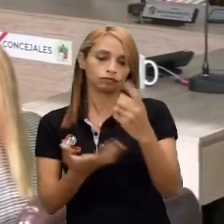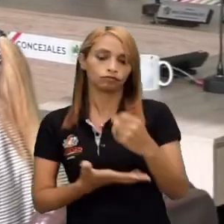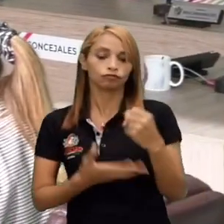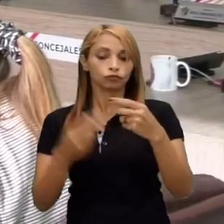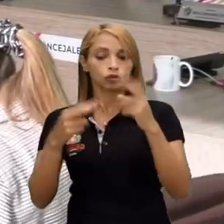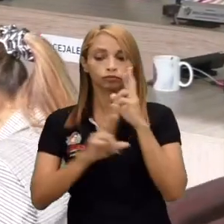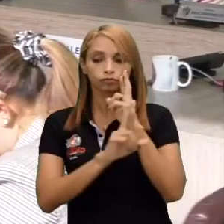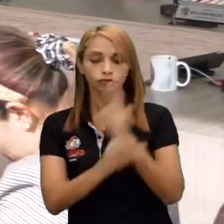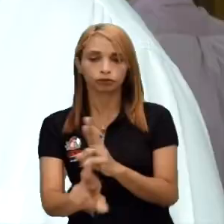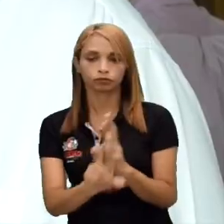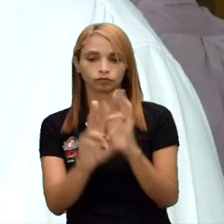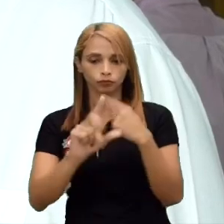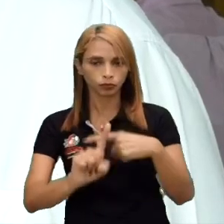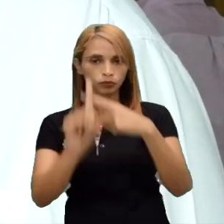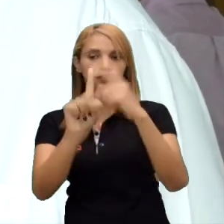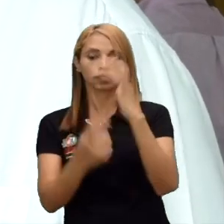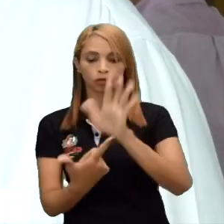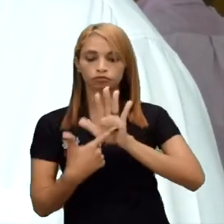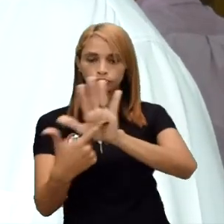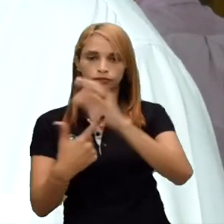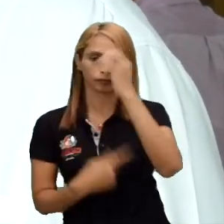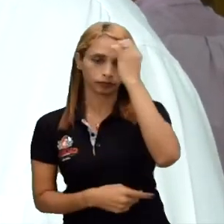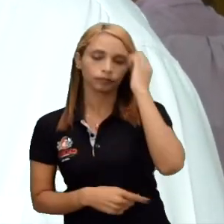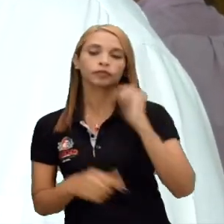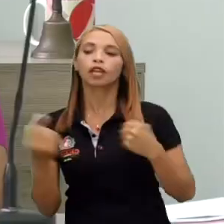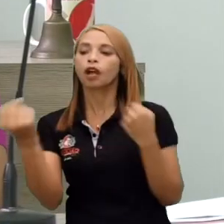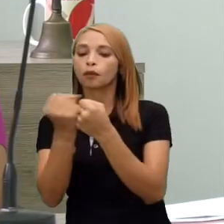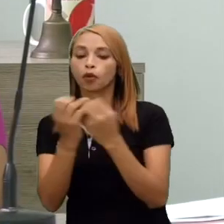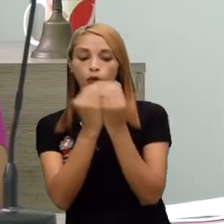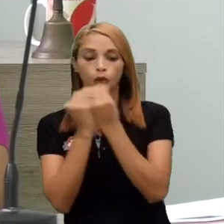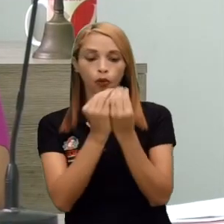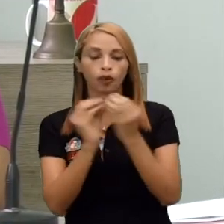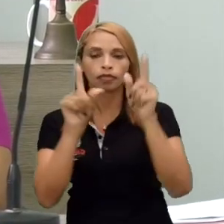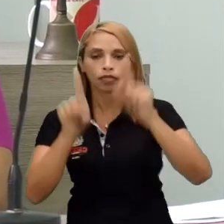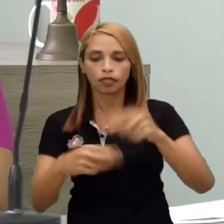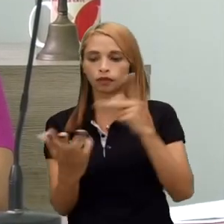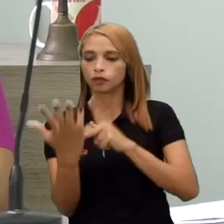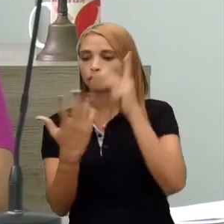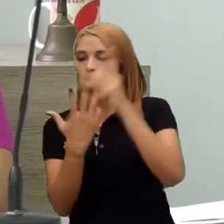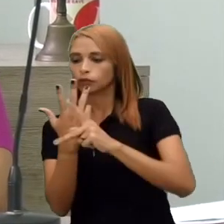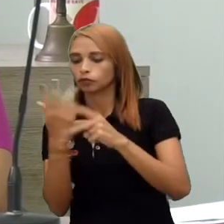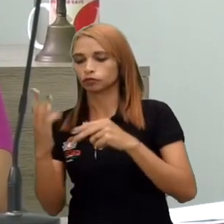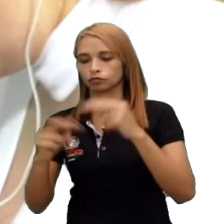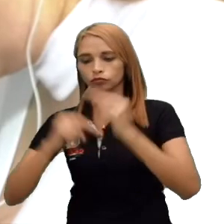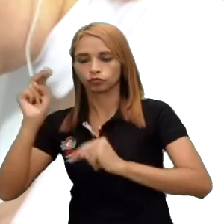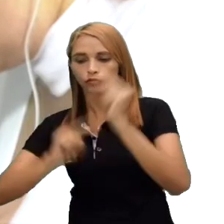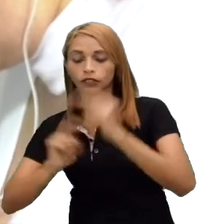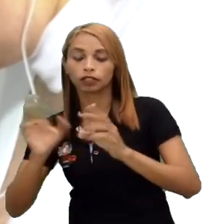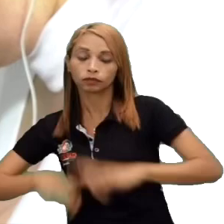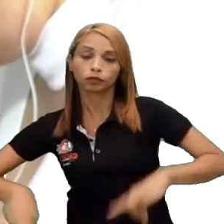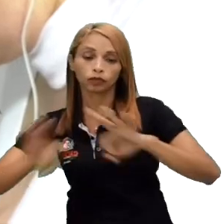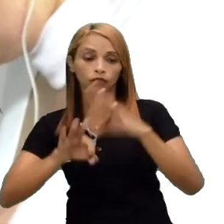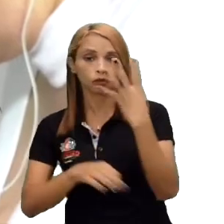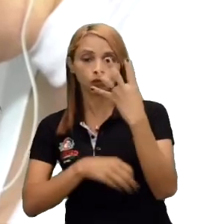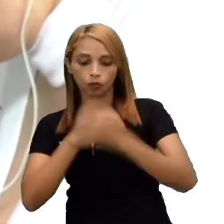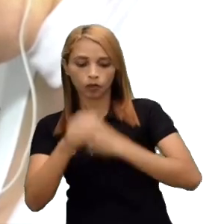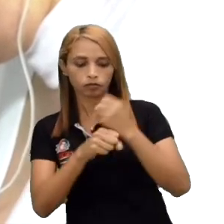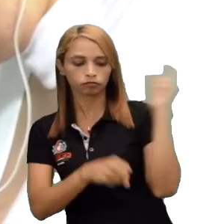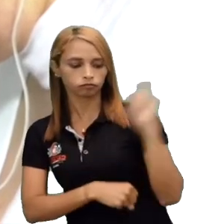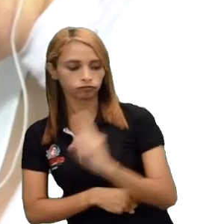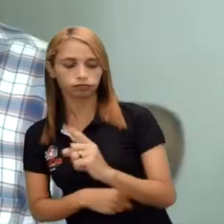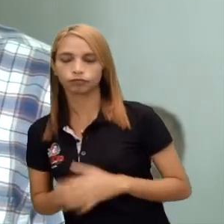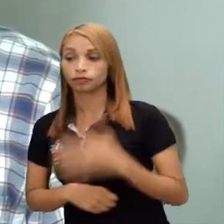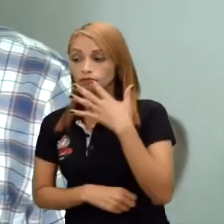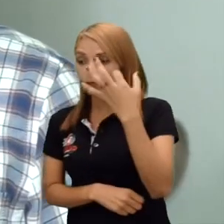año con muy buenos resultados y así lo estamos mostrando. Y el apoyo de los concejales para las obras también fue importante durante este